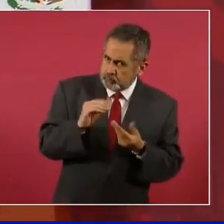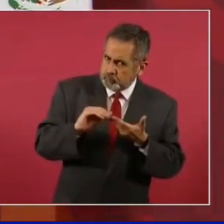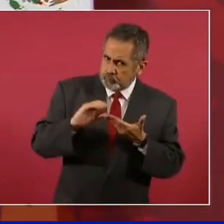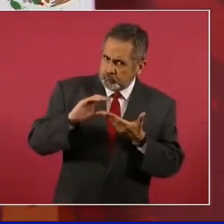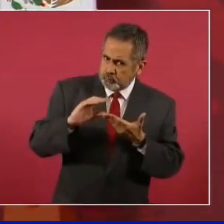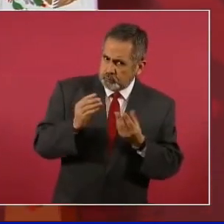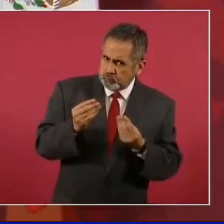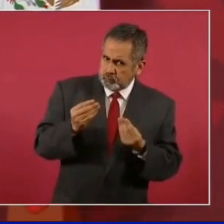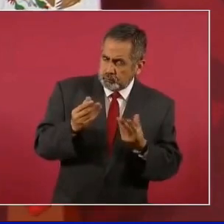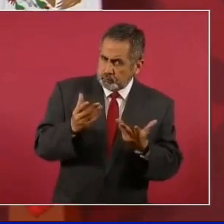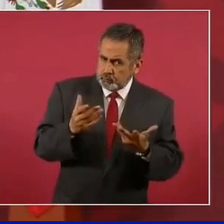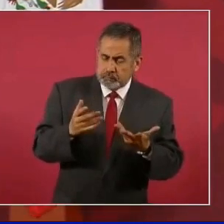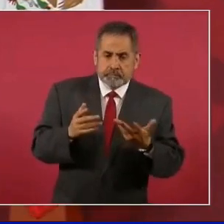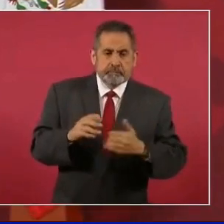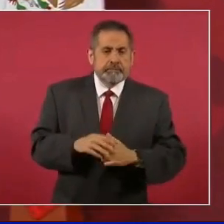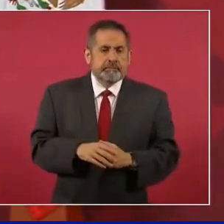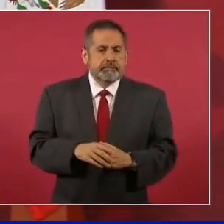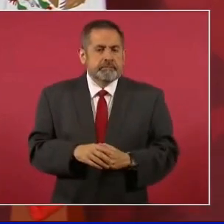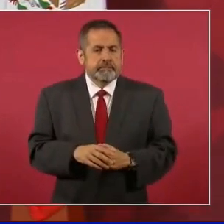Bueno,